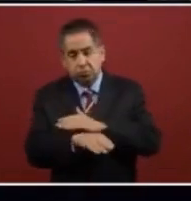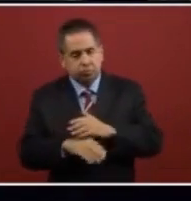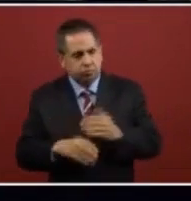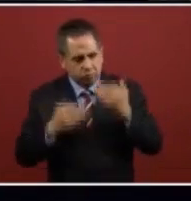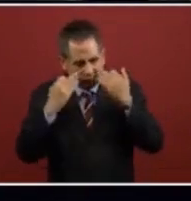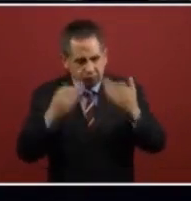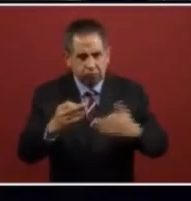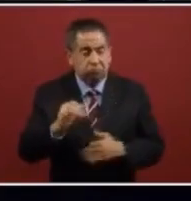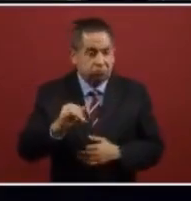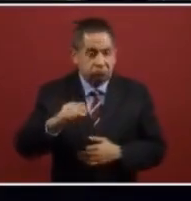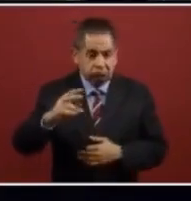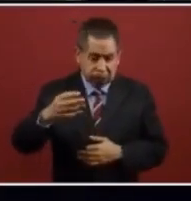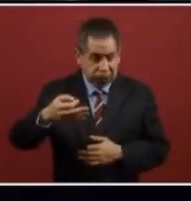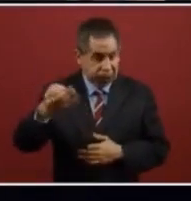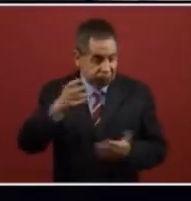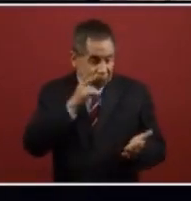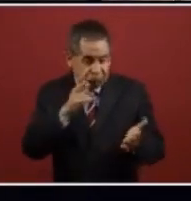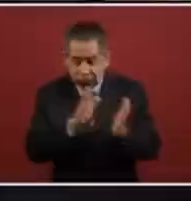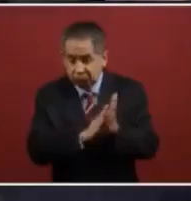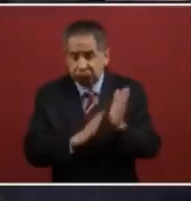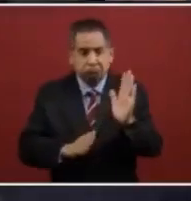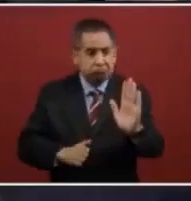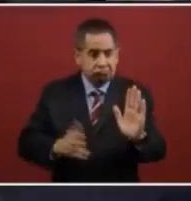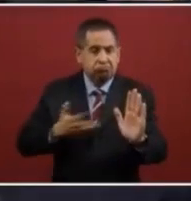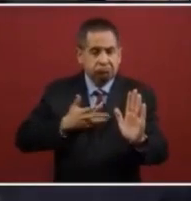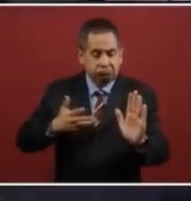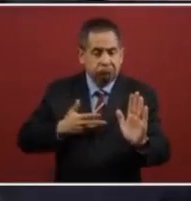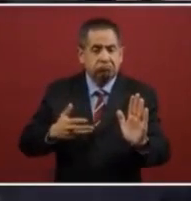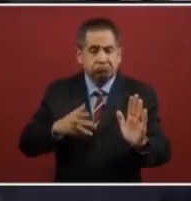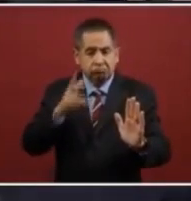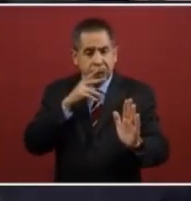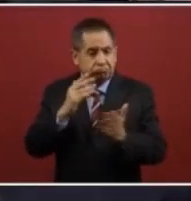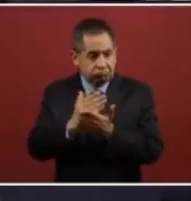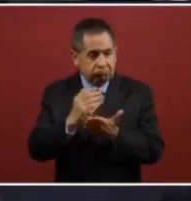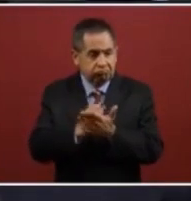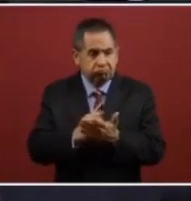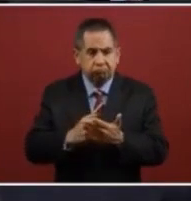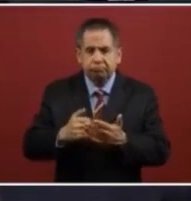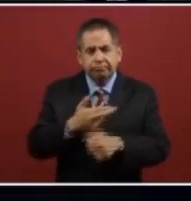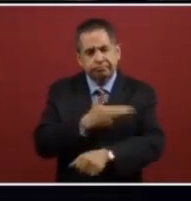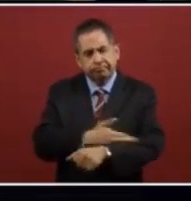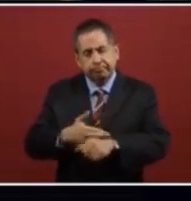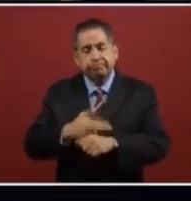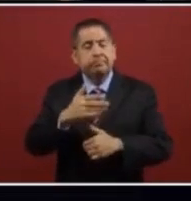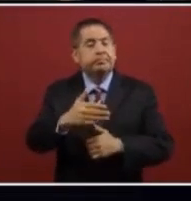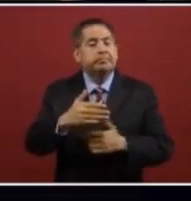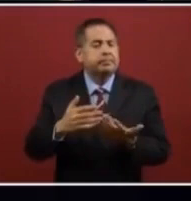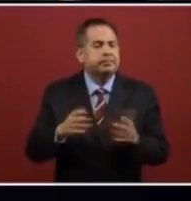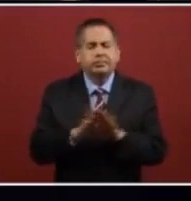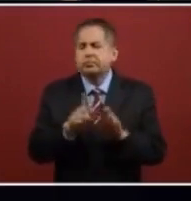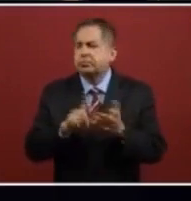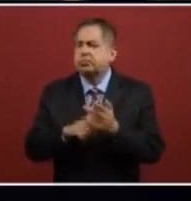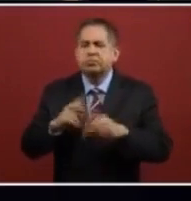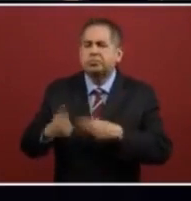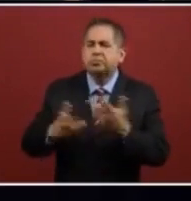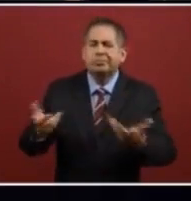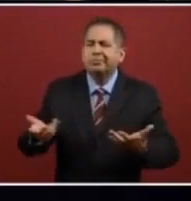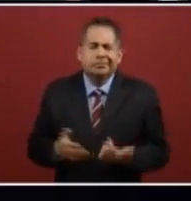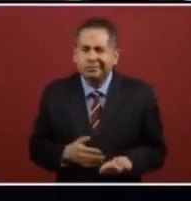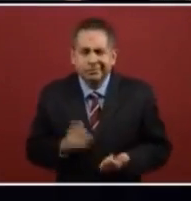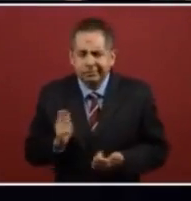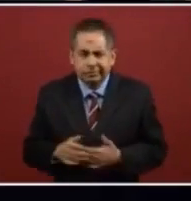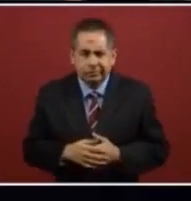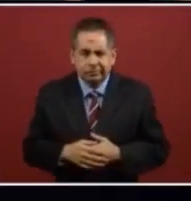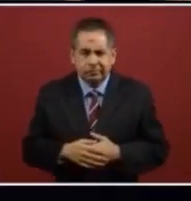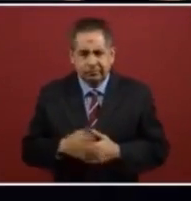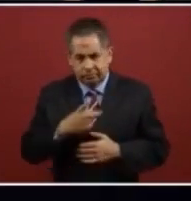que sí ellos lo aprobaron y eso transgrede el manual de procesos del instituto. ¿Qué se tiene que hacer en este caso? Si